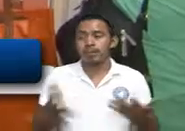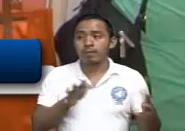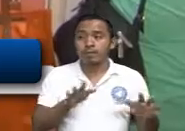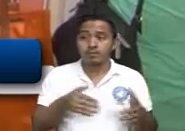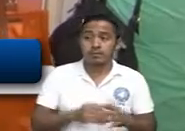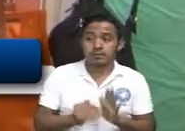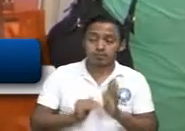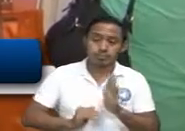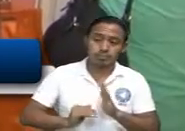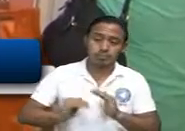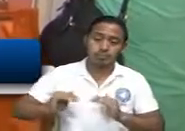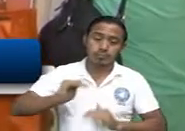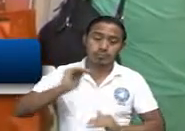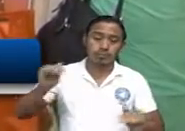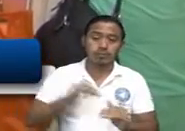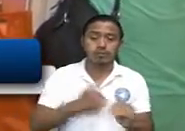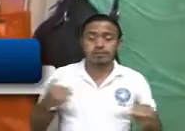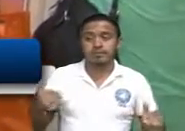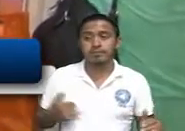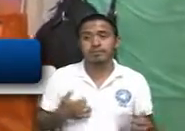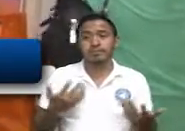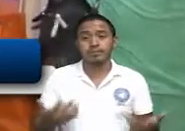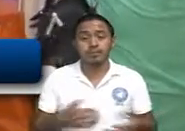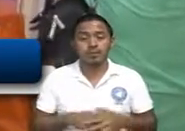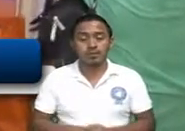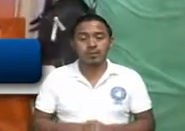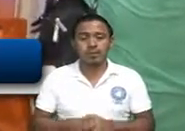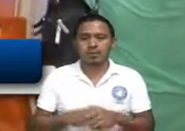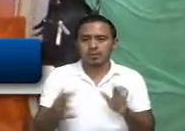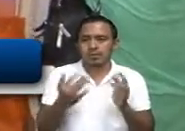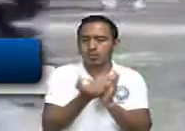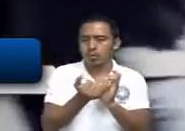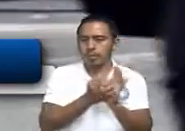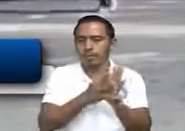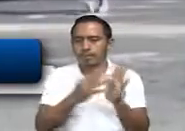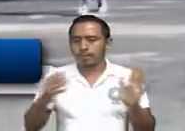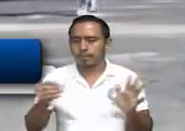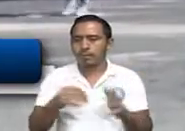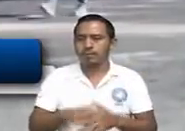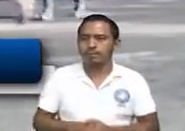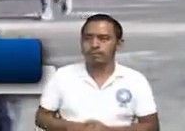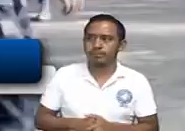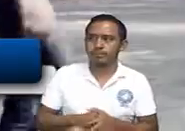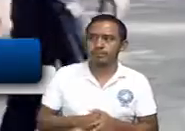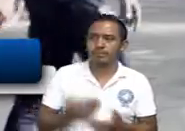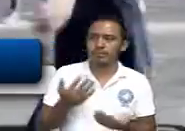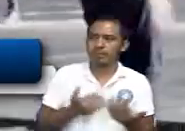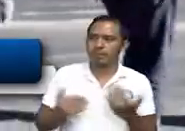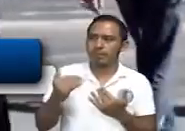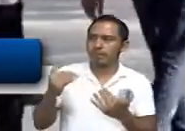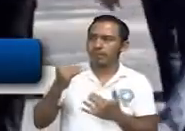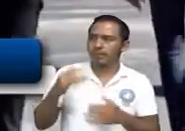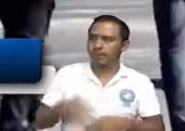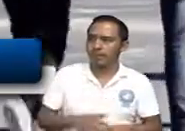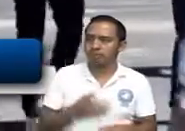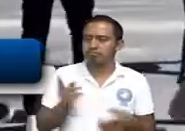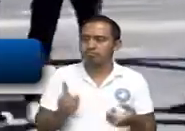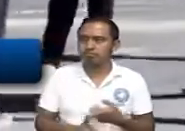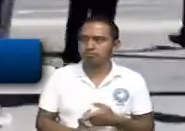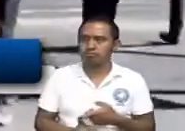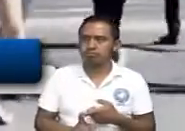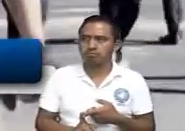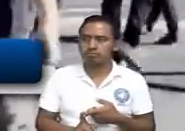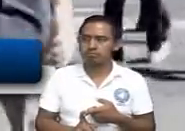van aumentando o van creando algún comportamiento epidemiológico, como por ejemplo se están dando cada vez más frecuente en hombres, y antes era más